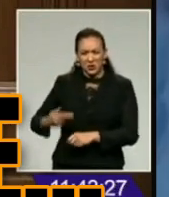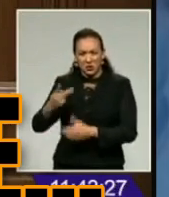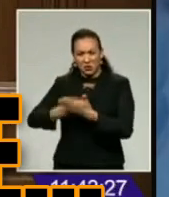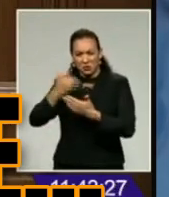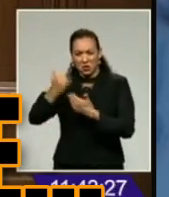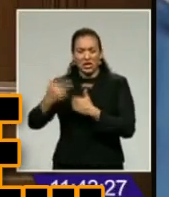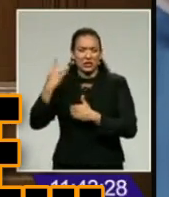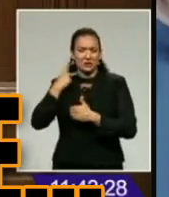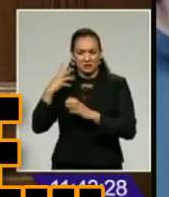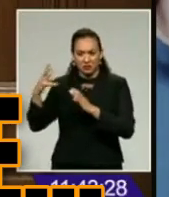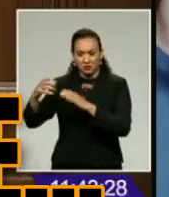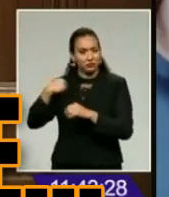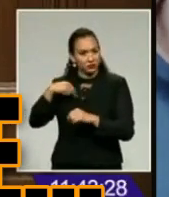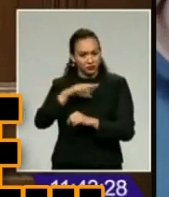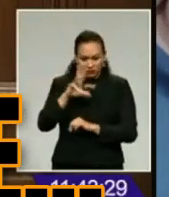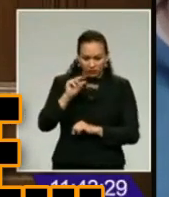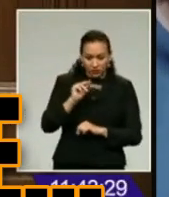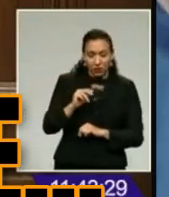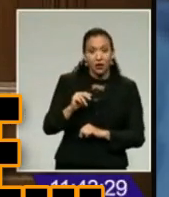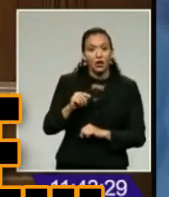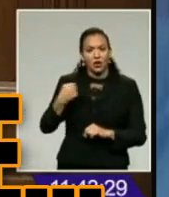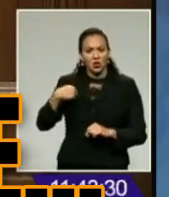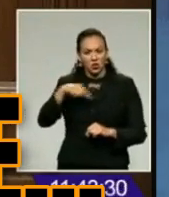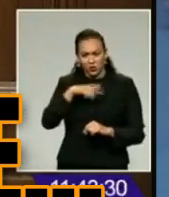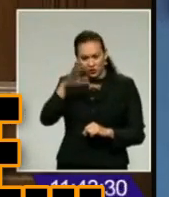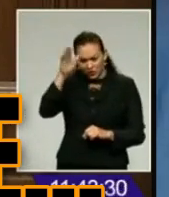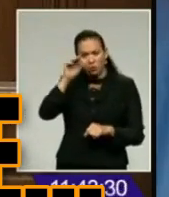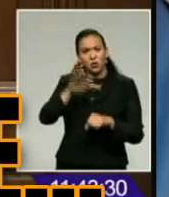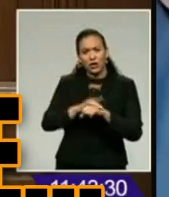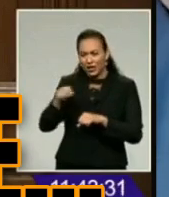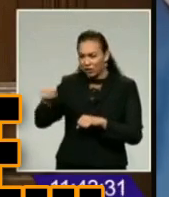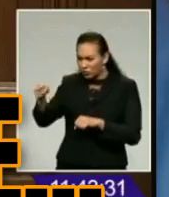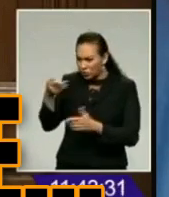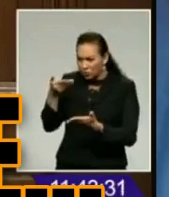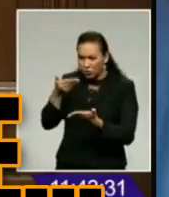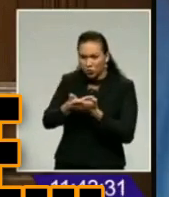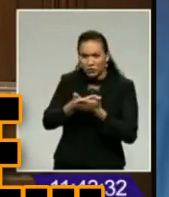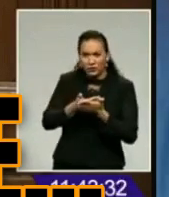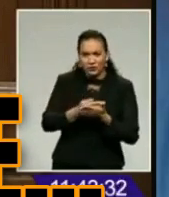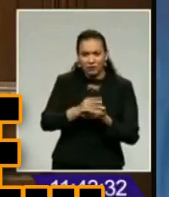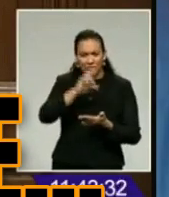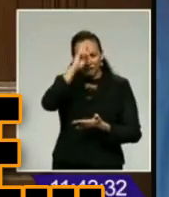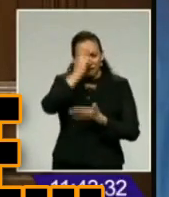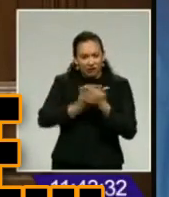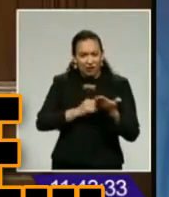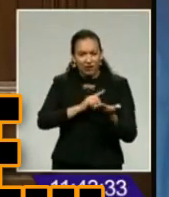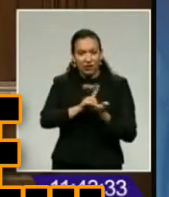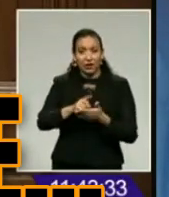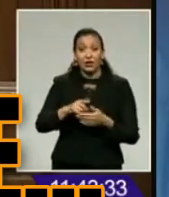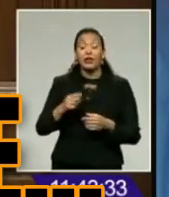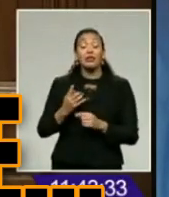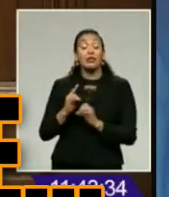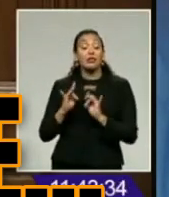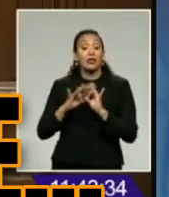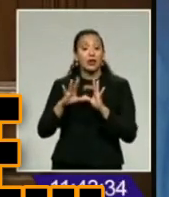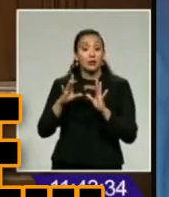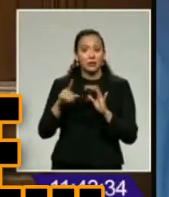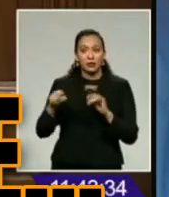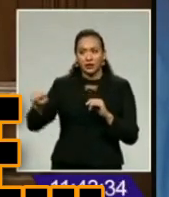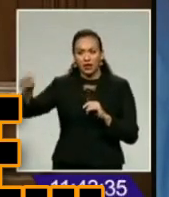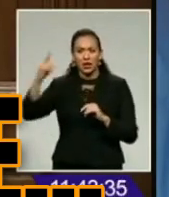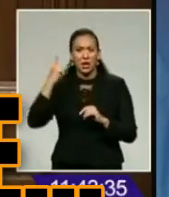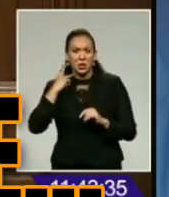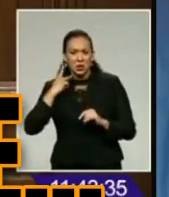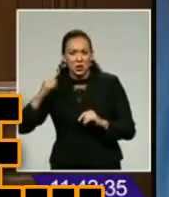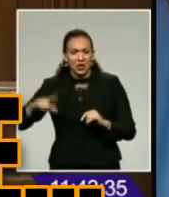la tremenda batalla del siglo y cómo esta valiente ministra del pueblo, Lenia